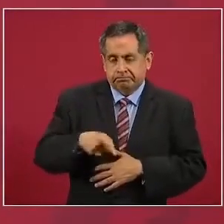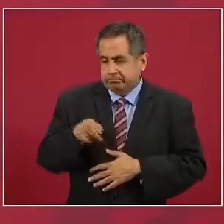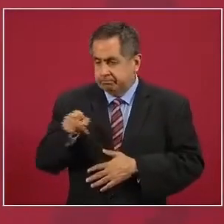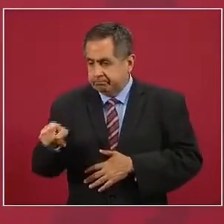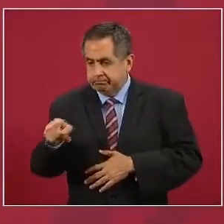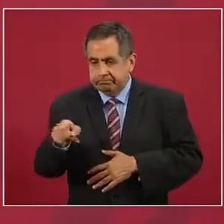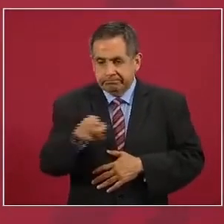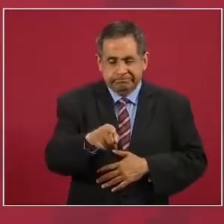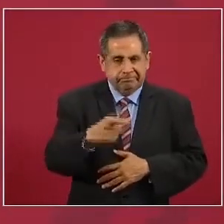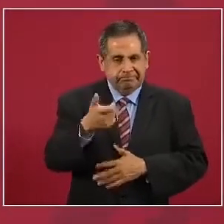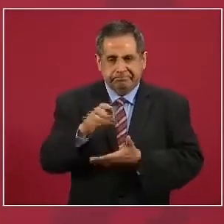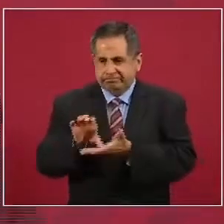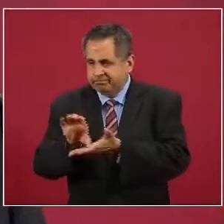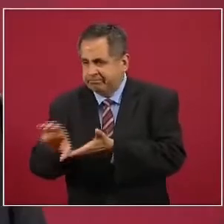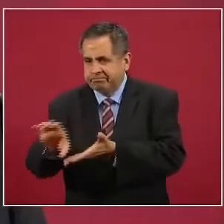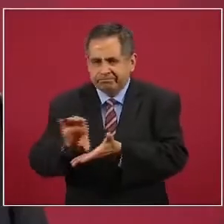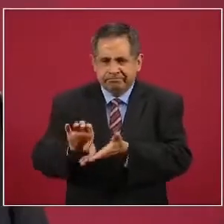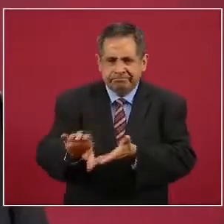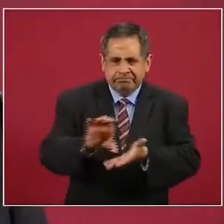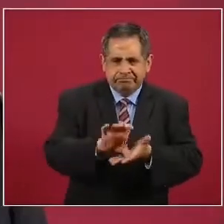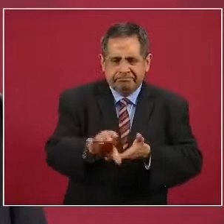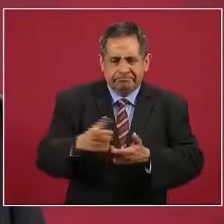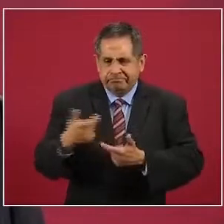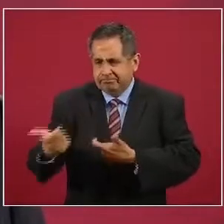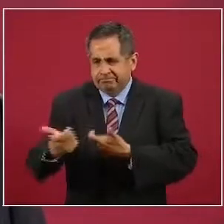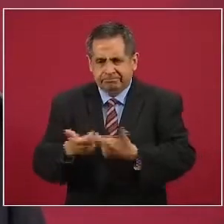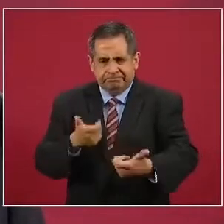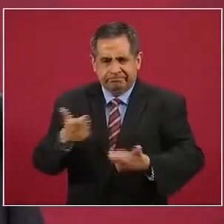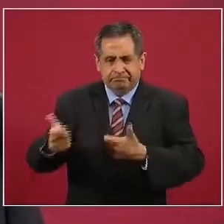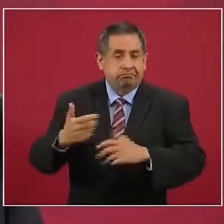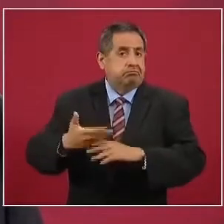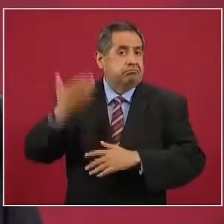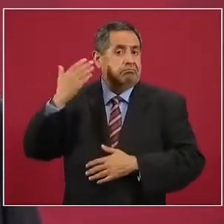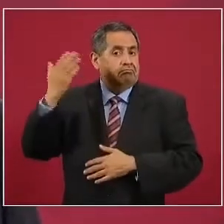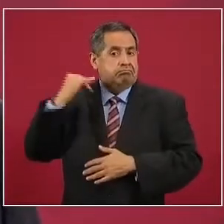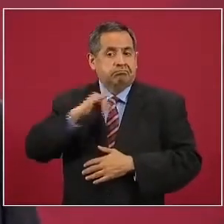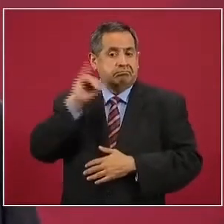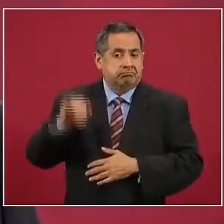directos a la gente, como nunca.